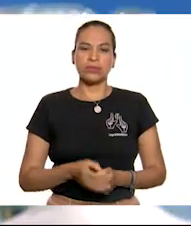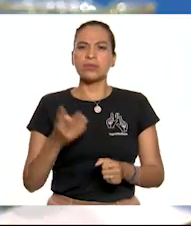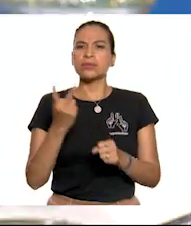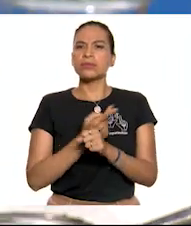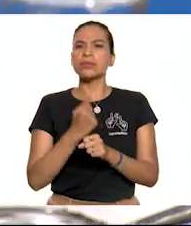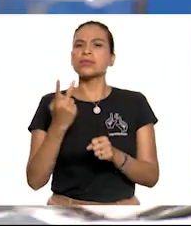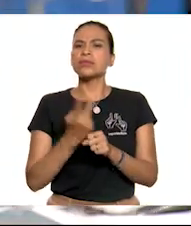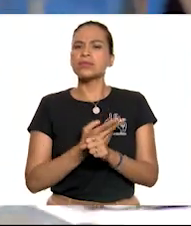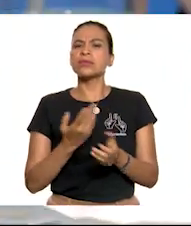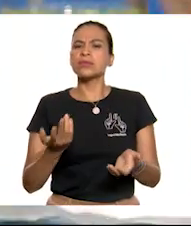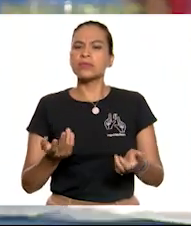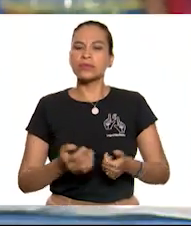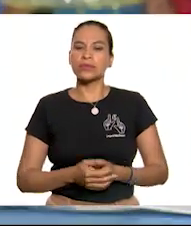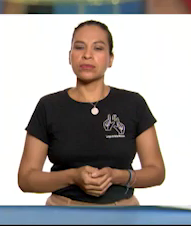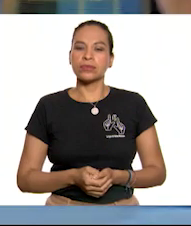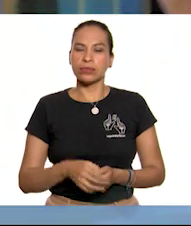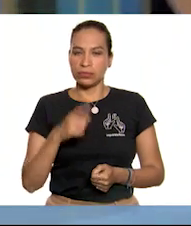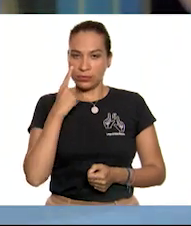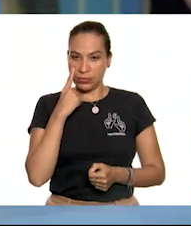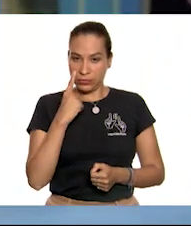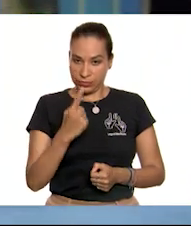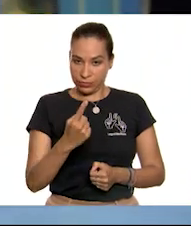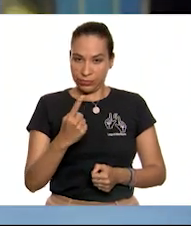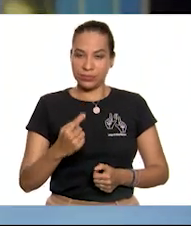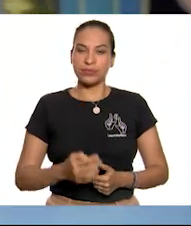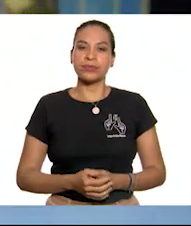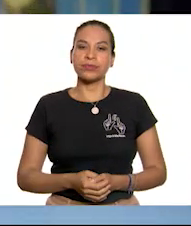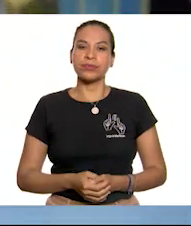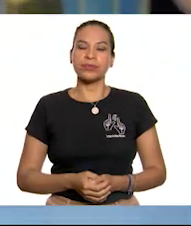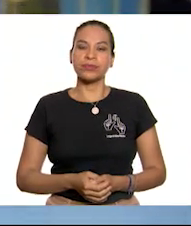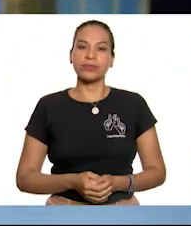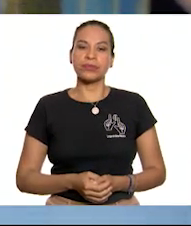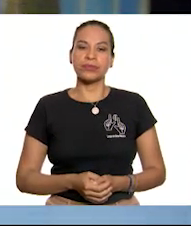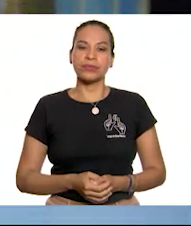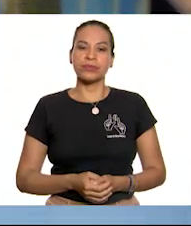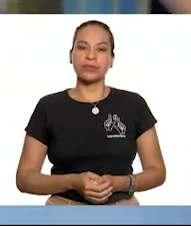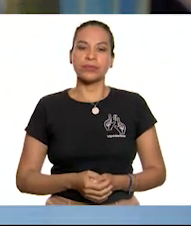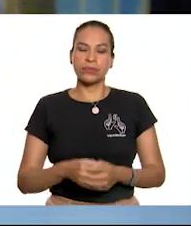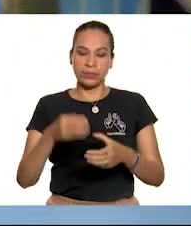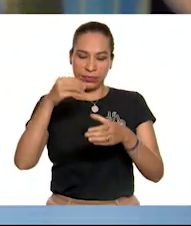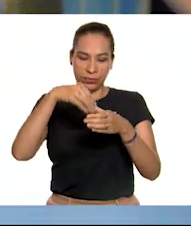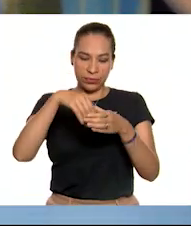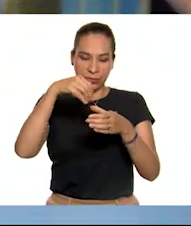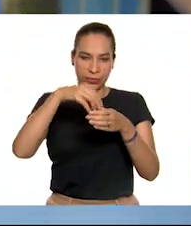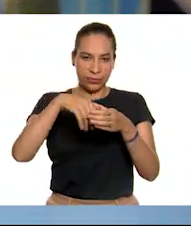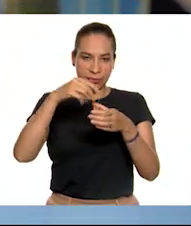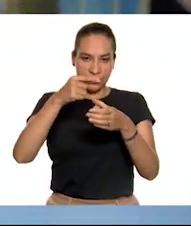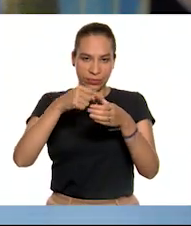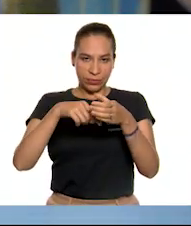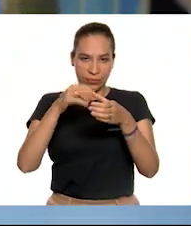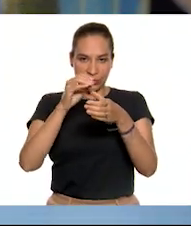pasando? Observa, Ale. ¿Qué está pasando?